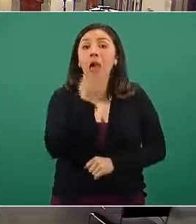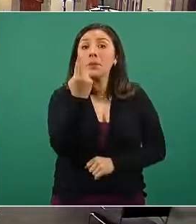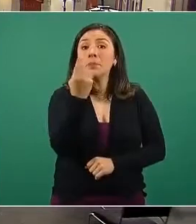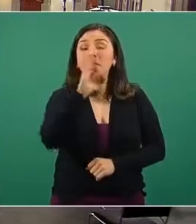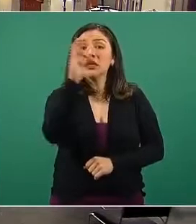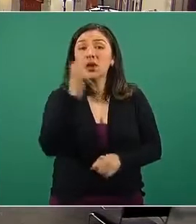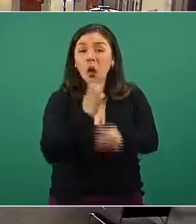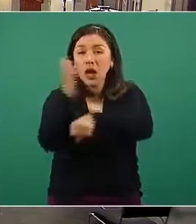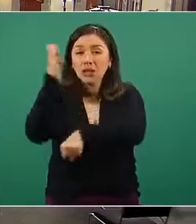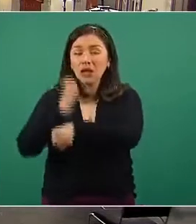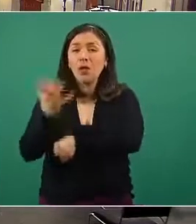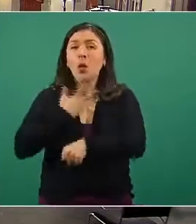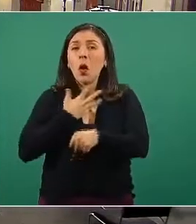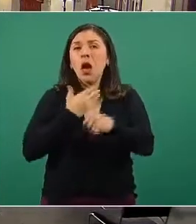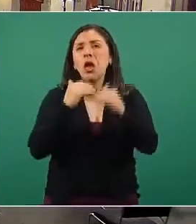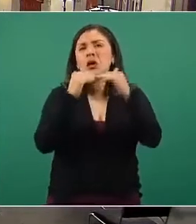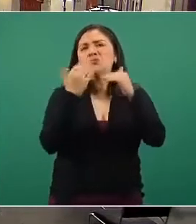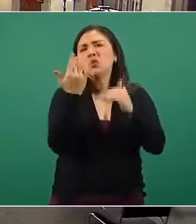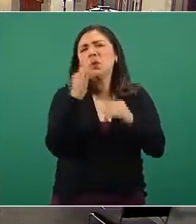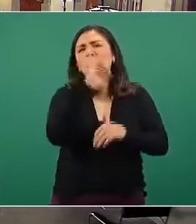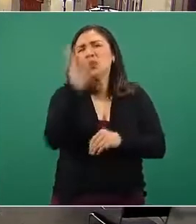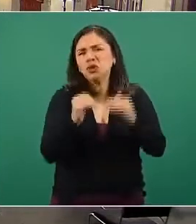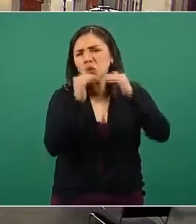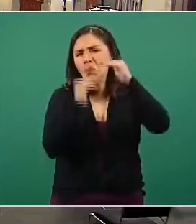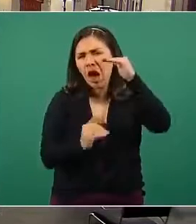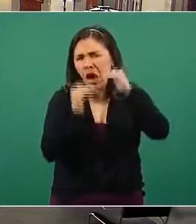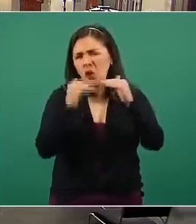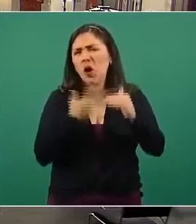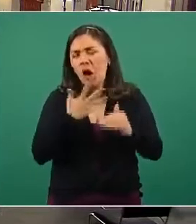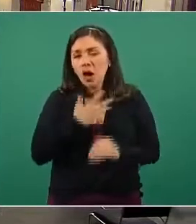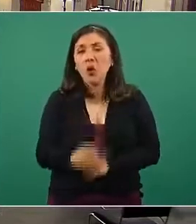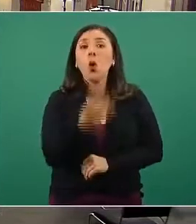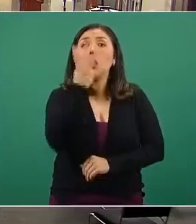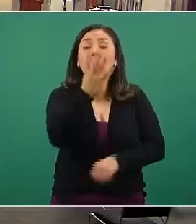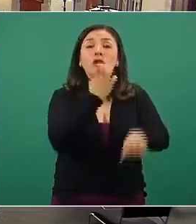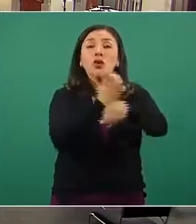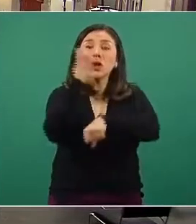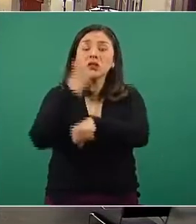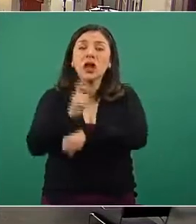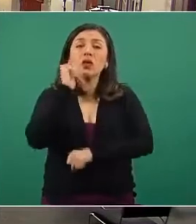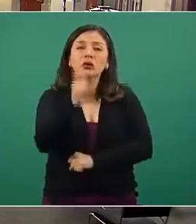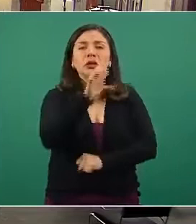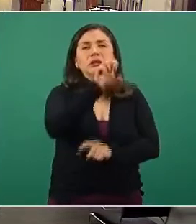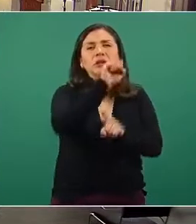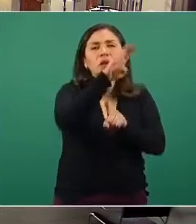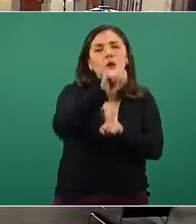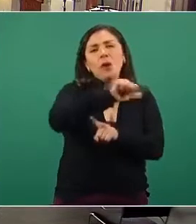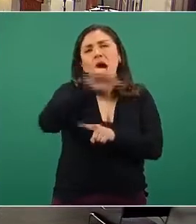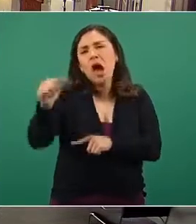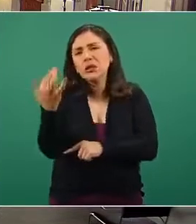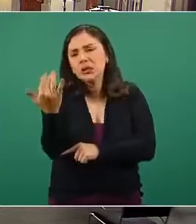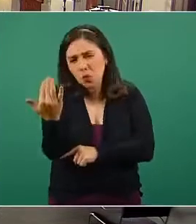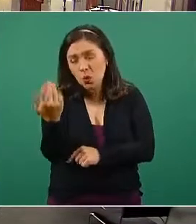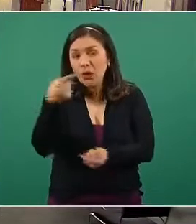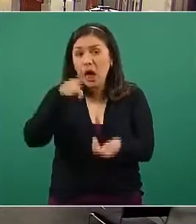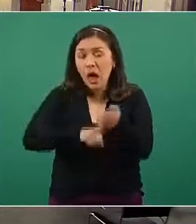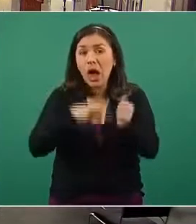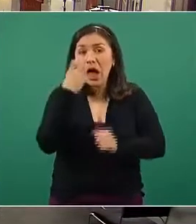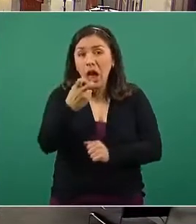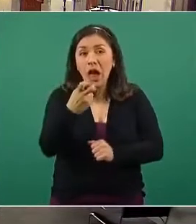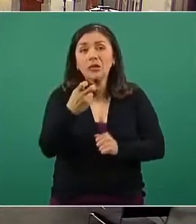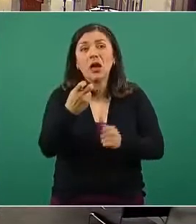del 50%, 4 entidades que están entre el 69 y el 50%, de hecho dentro de los